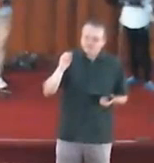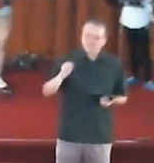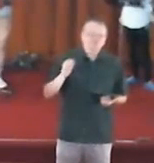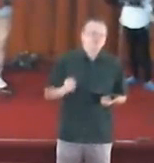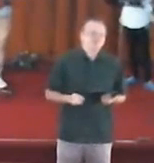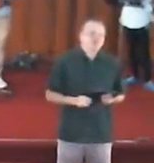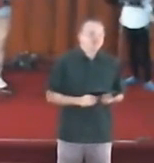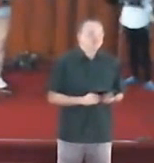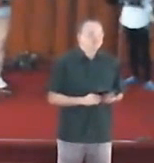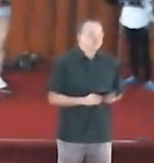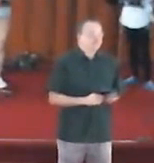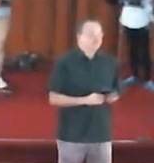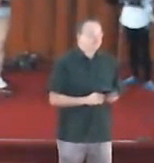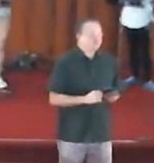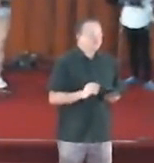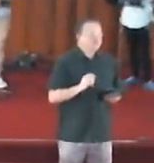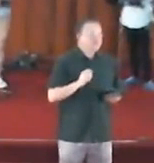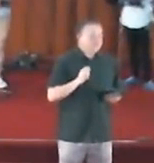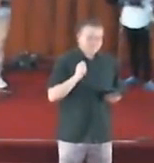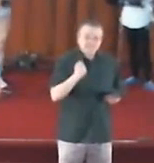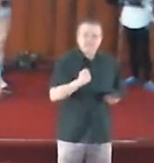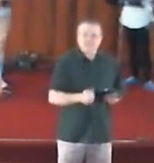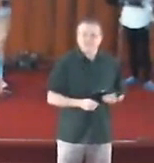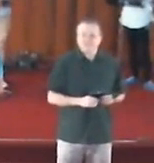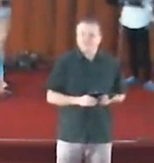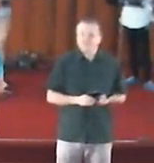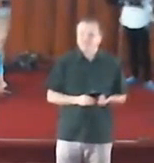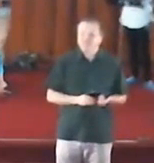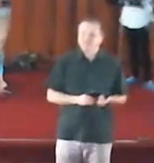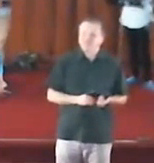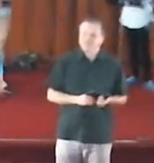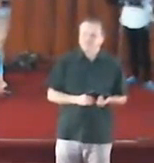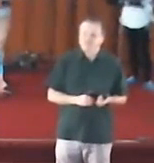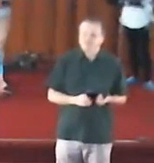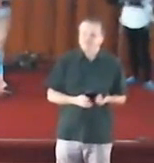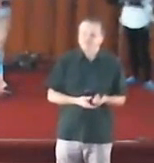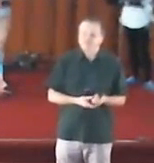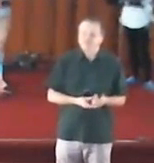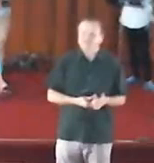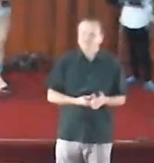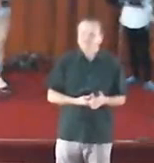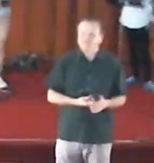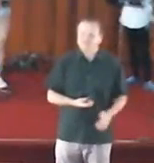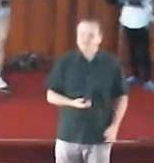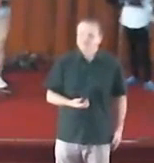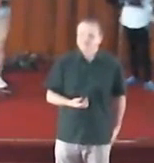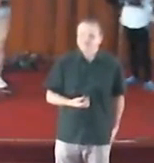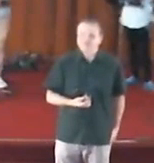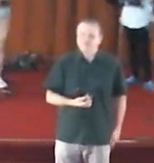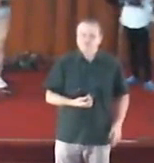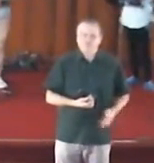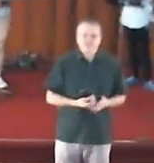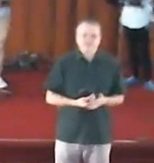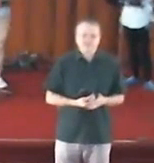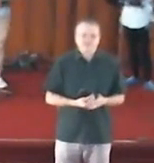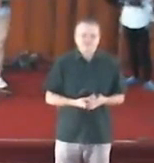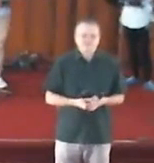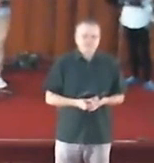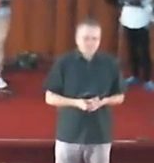Hoy es un buen momento para entregarle eso al Señor. Today is a very good day to give that to